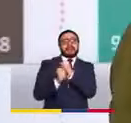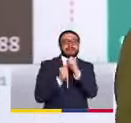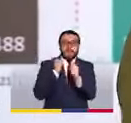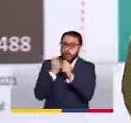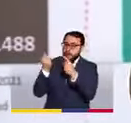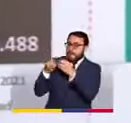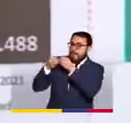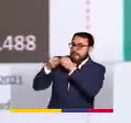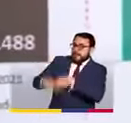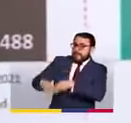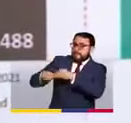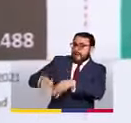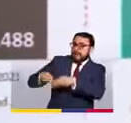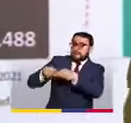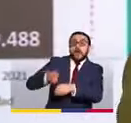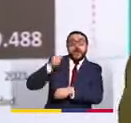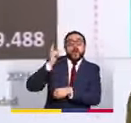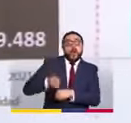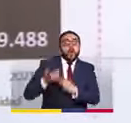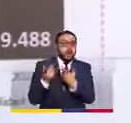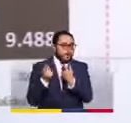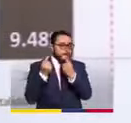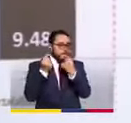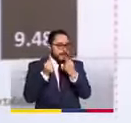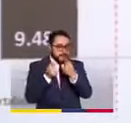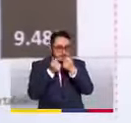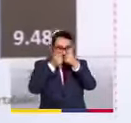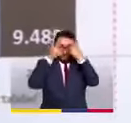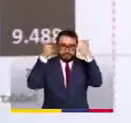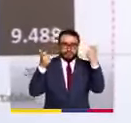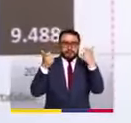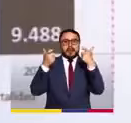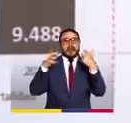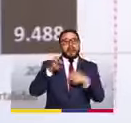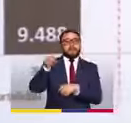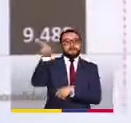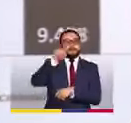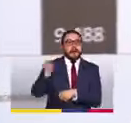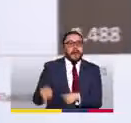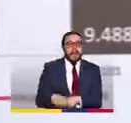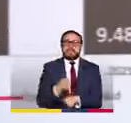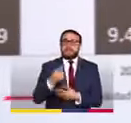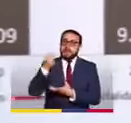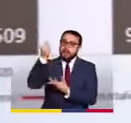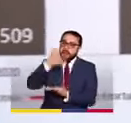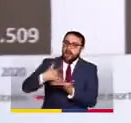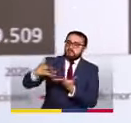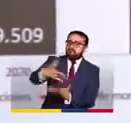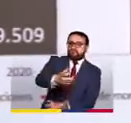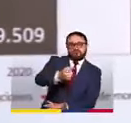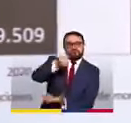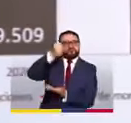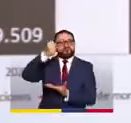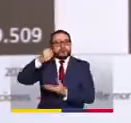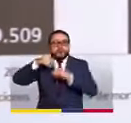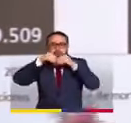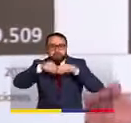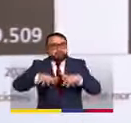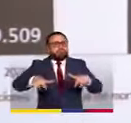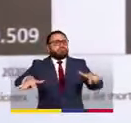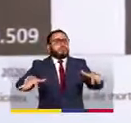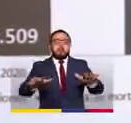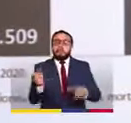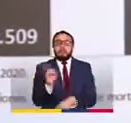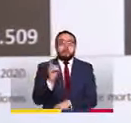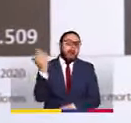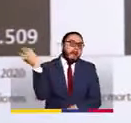porque todo el dinero de las EPS es público, y entonces se dejó de irrigar la ciencia en el ser